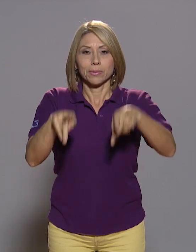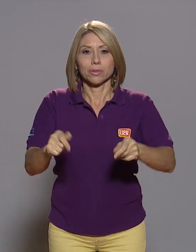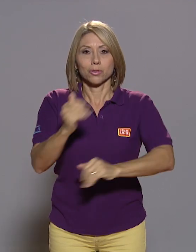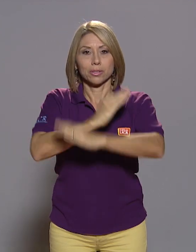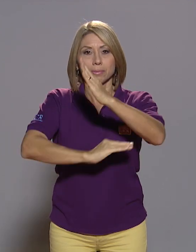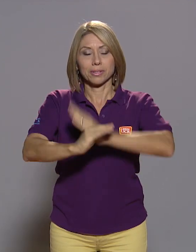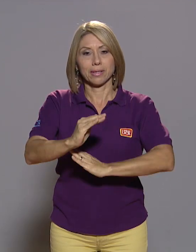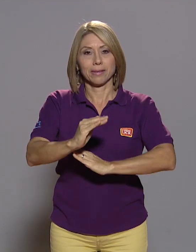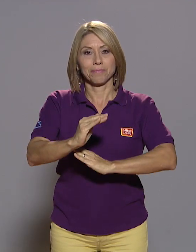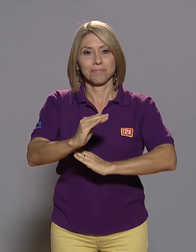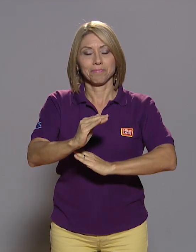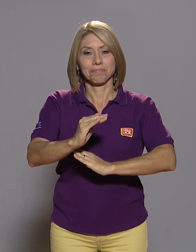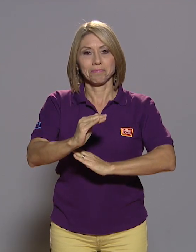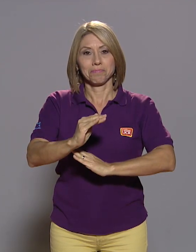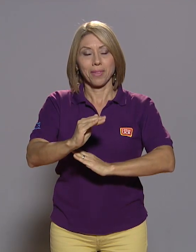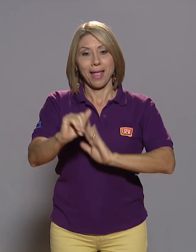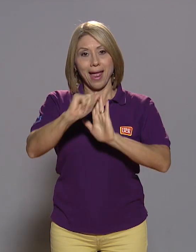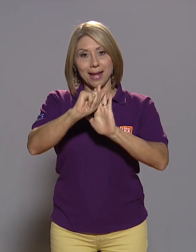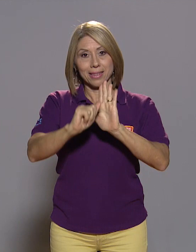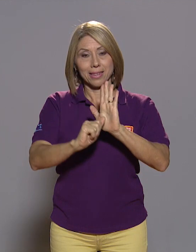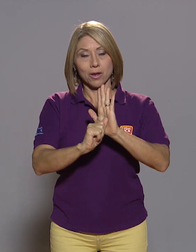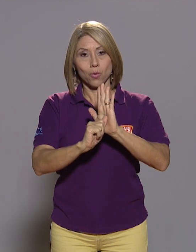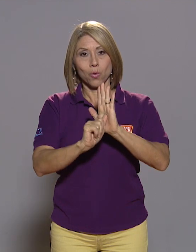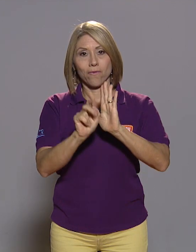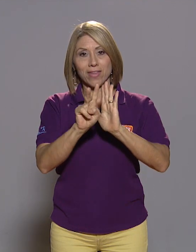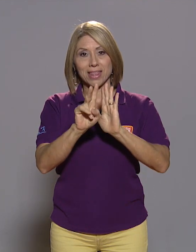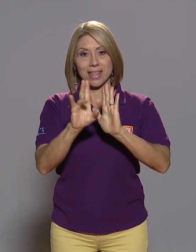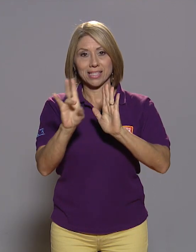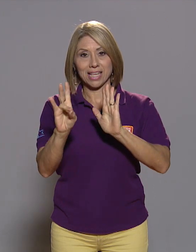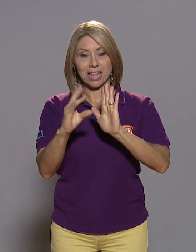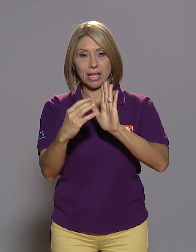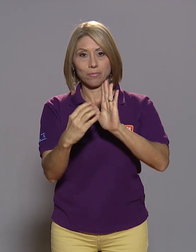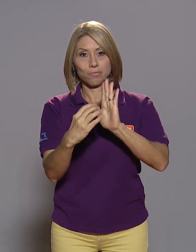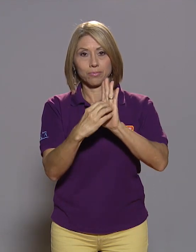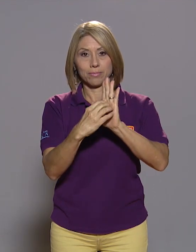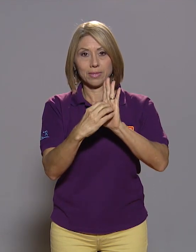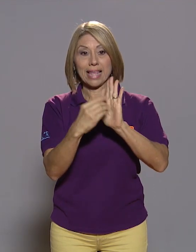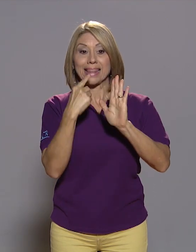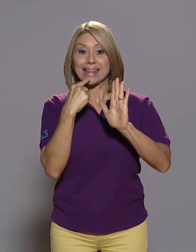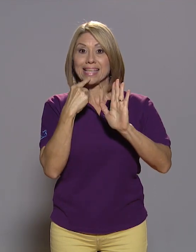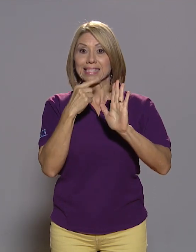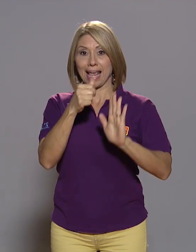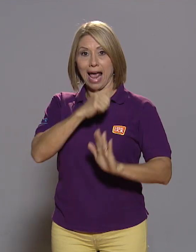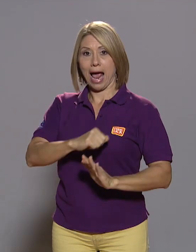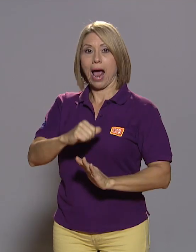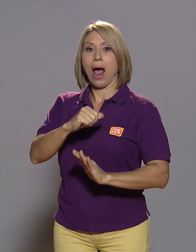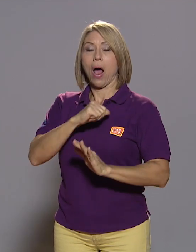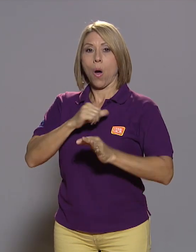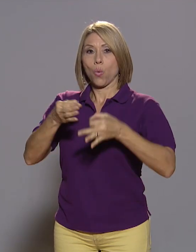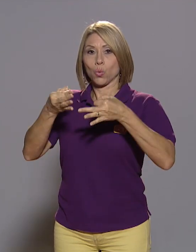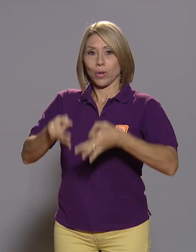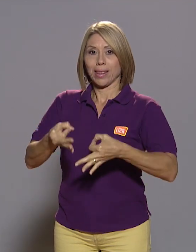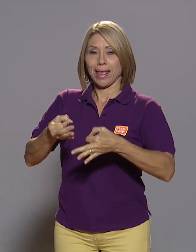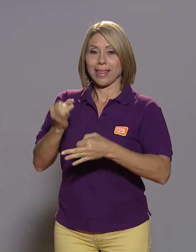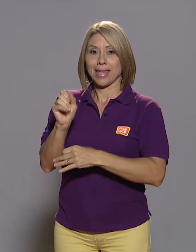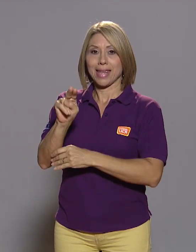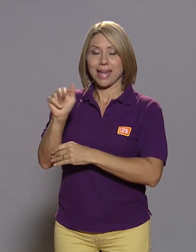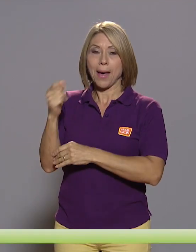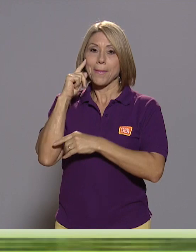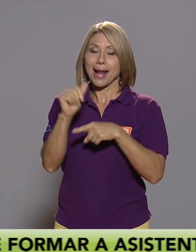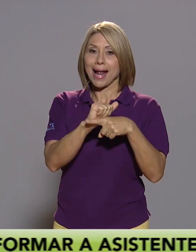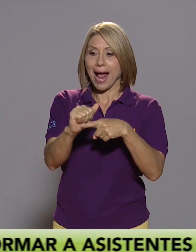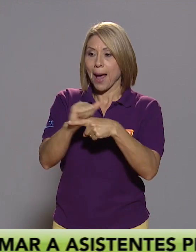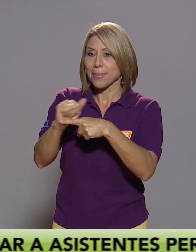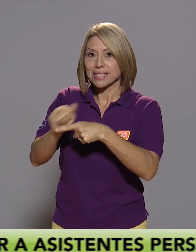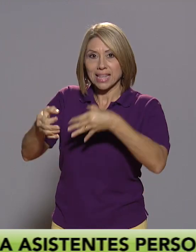discapacidad, específicamente en el artículo 27, faculta al INA para formar, capacitar y o